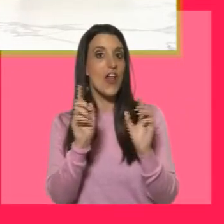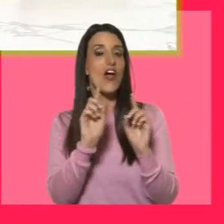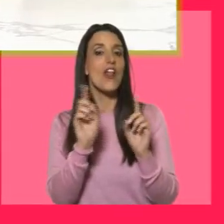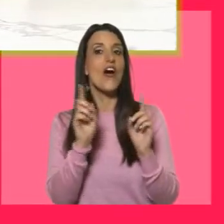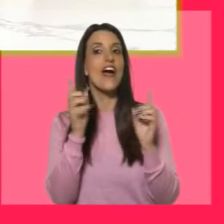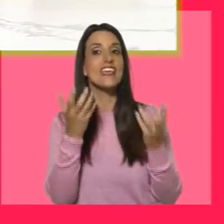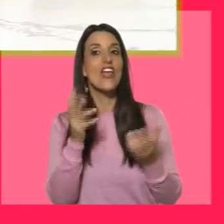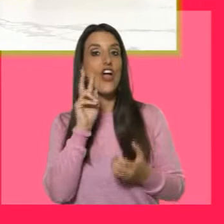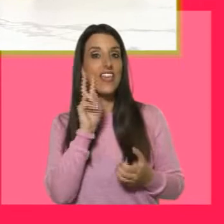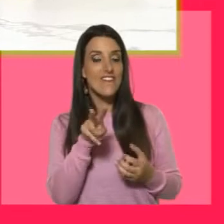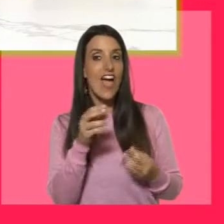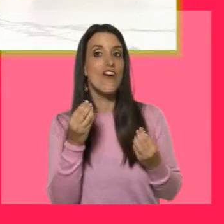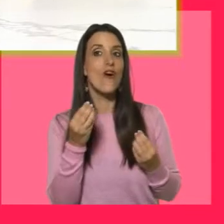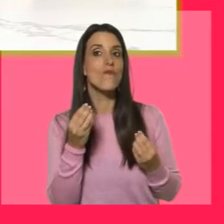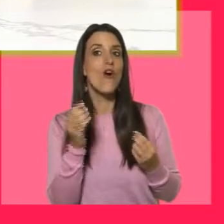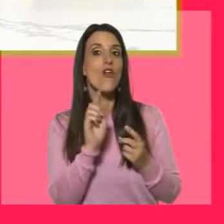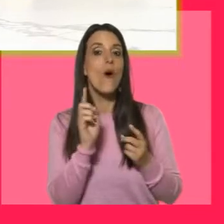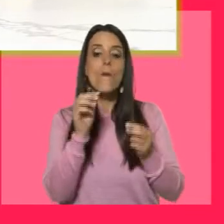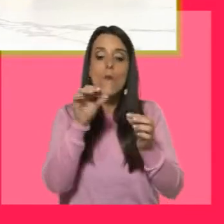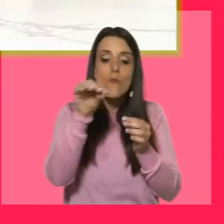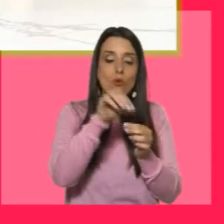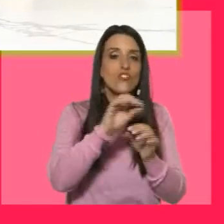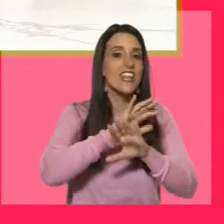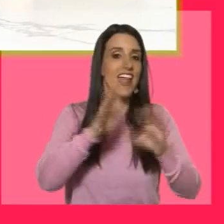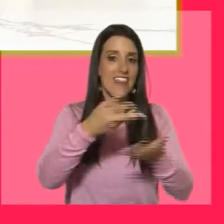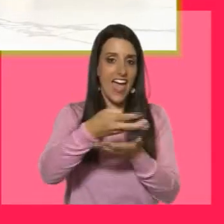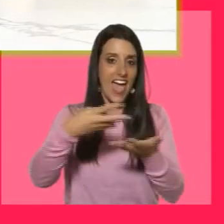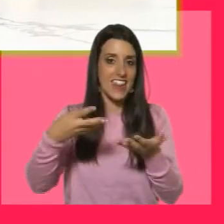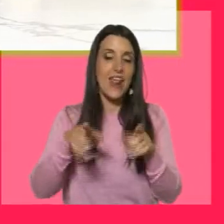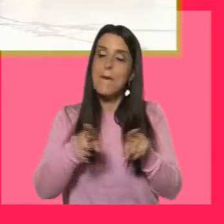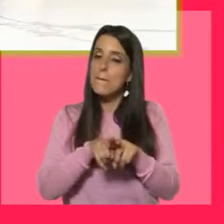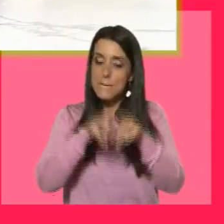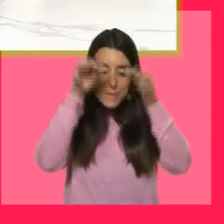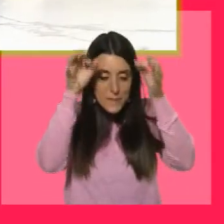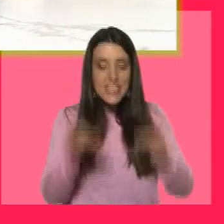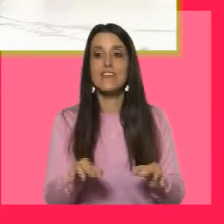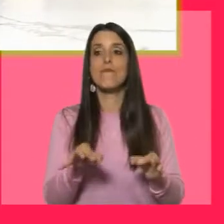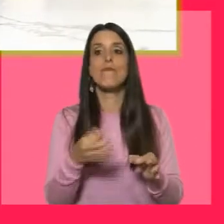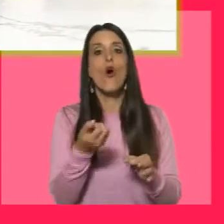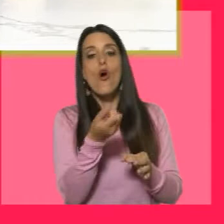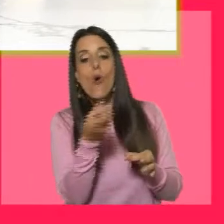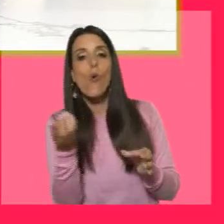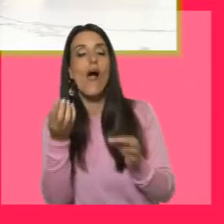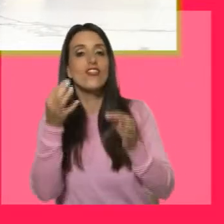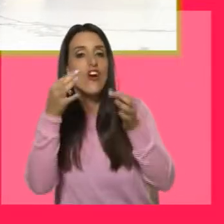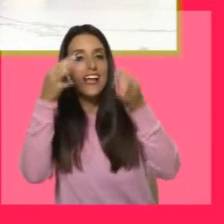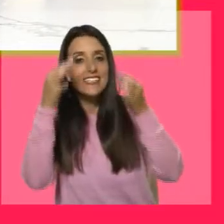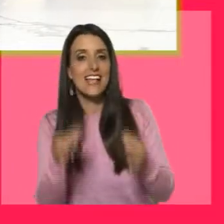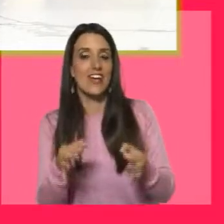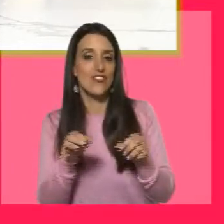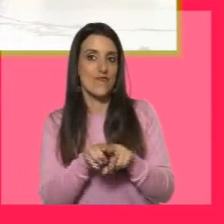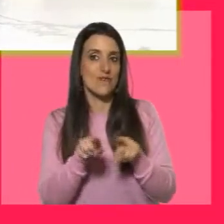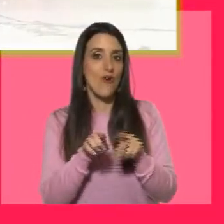y quiero que vean que no le puse un gramo más de harina. Hice tal cual la receta con las cantidades exactas como le pasamos